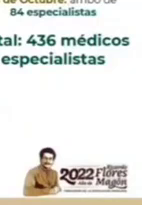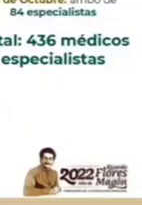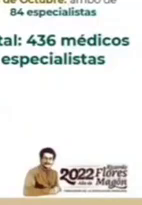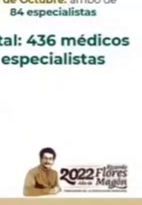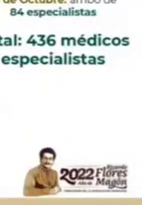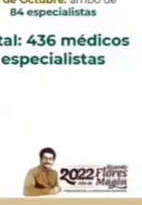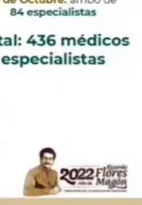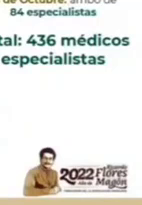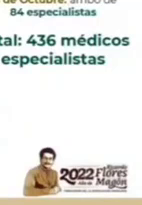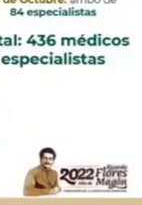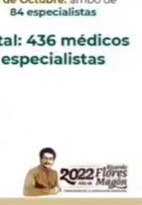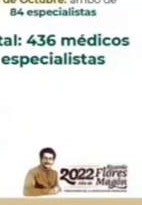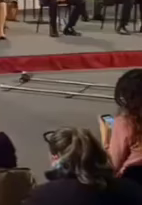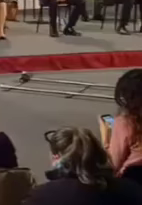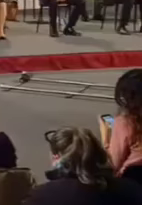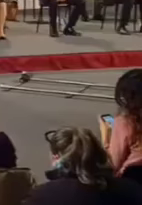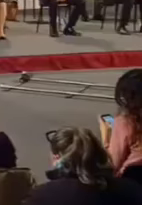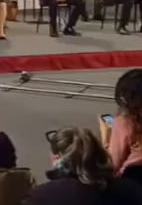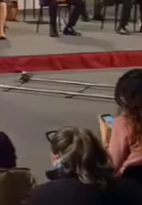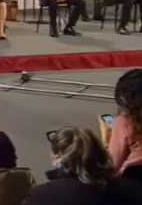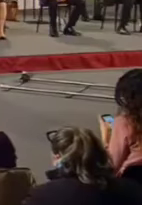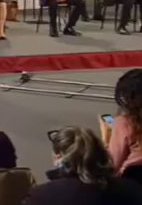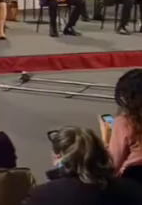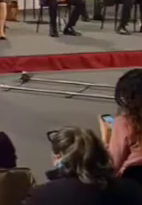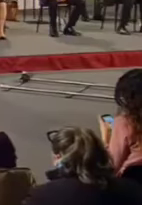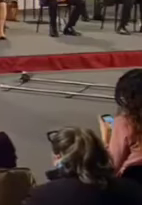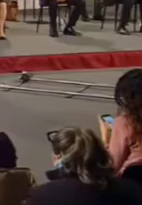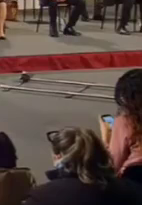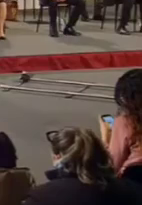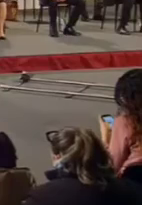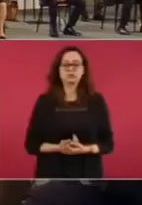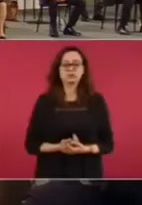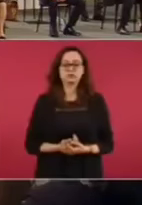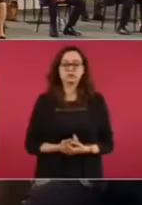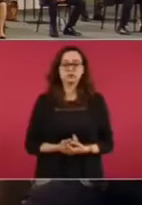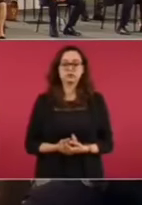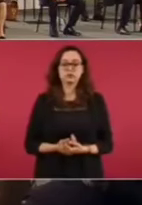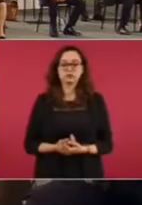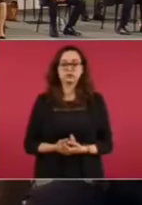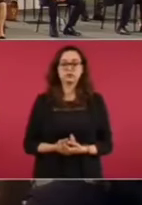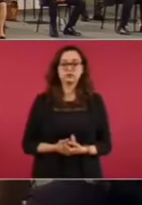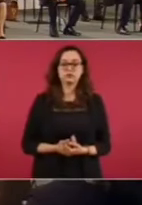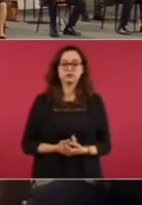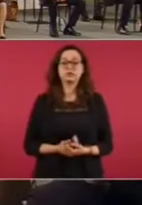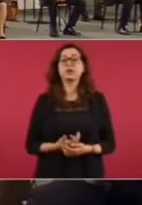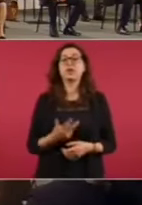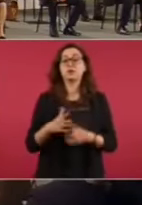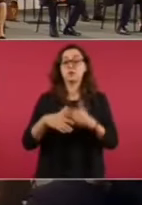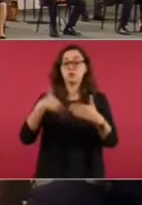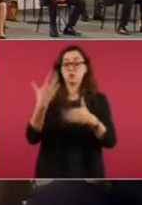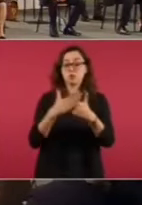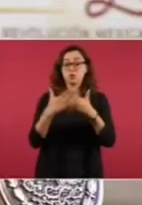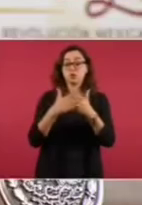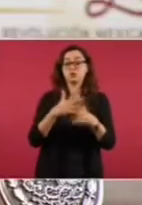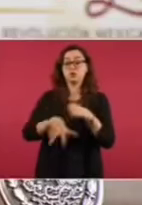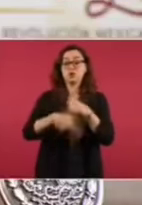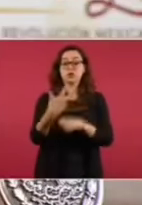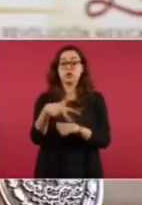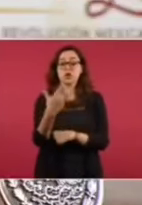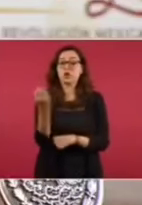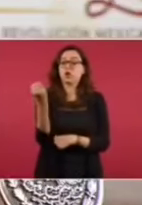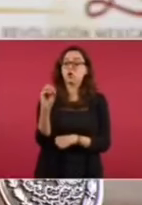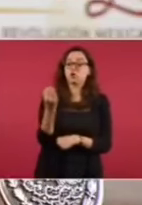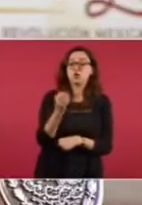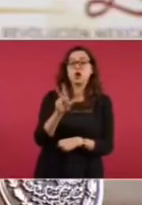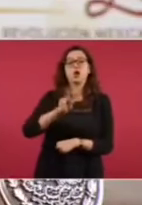Veracruz 7 y en Tlaxcala 26 médicas y médicos especialistas cubanos. Y el 13 de octubre arribarán 84 más para llegar